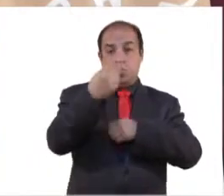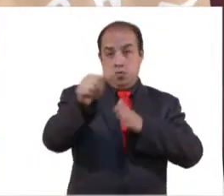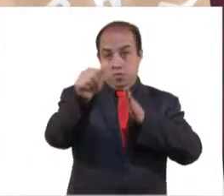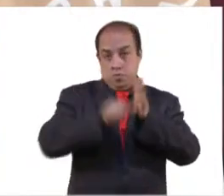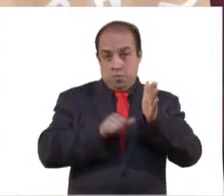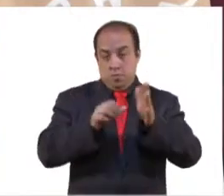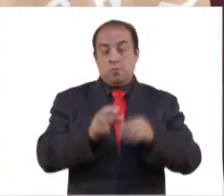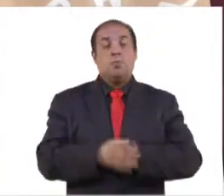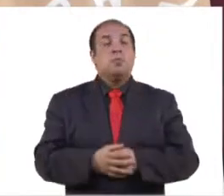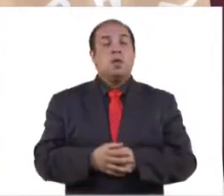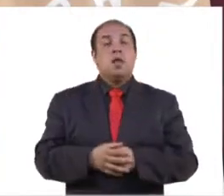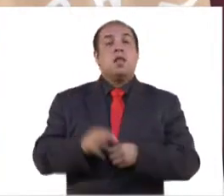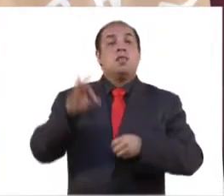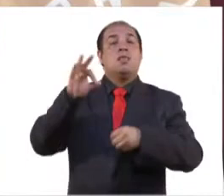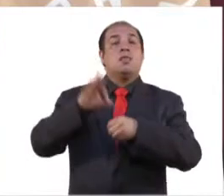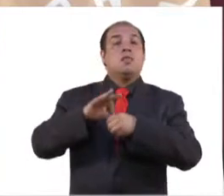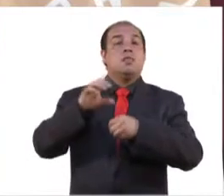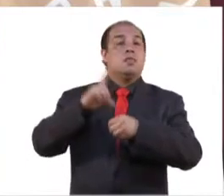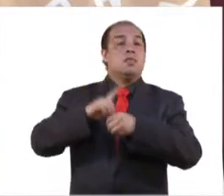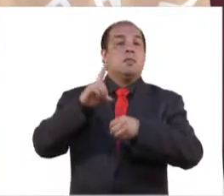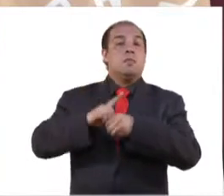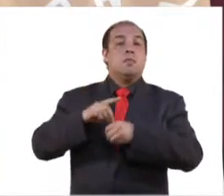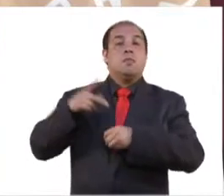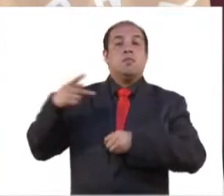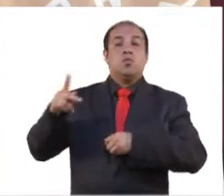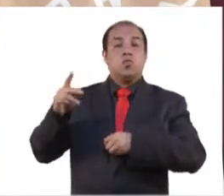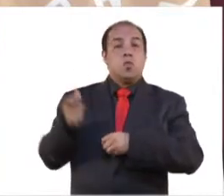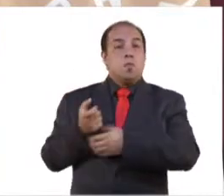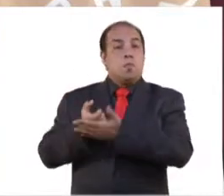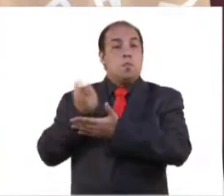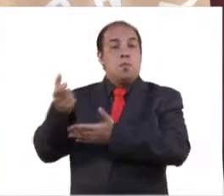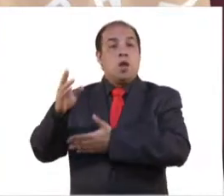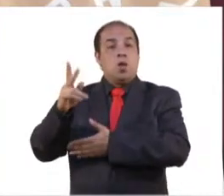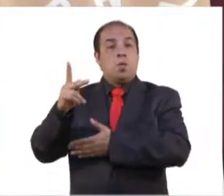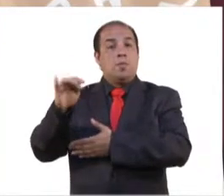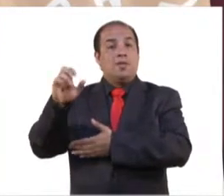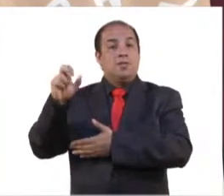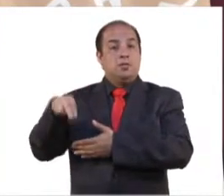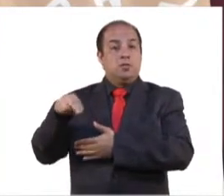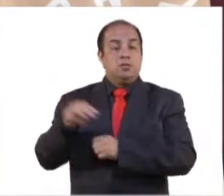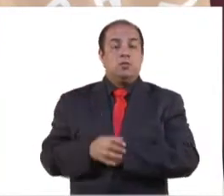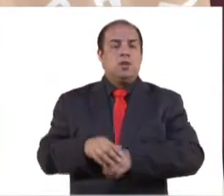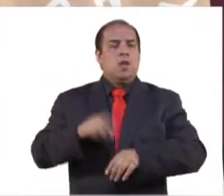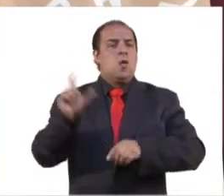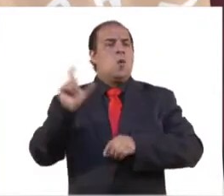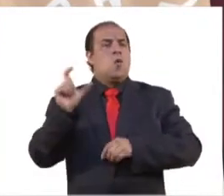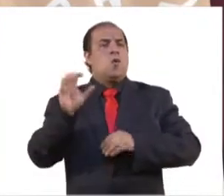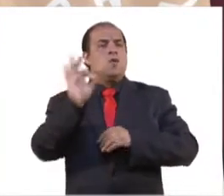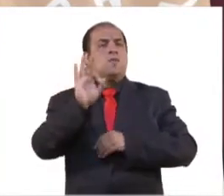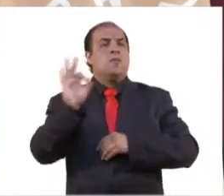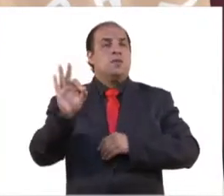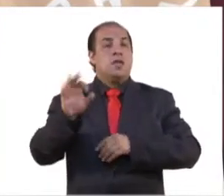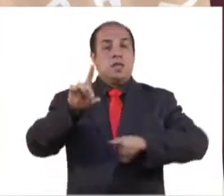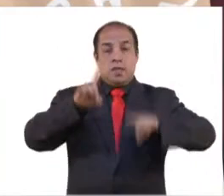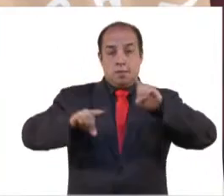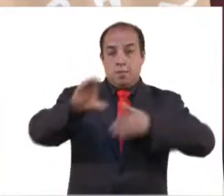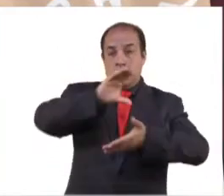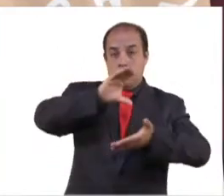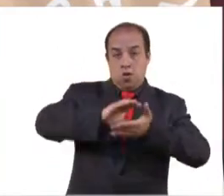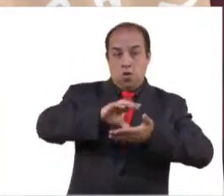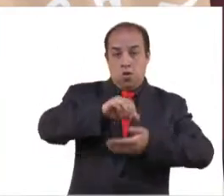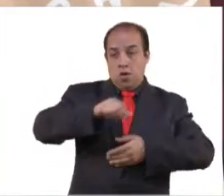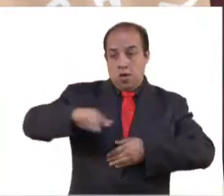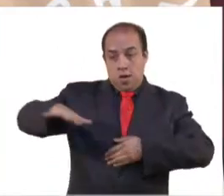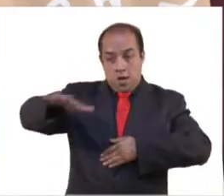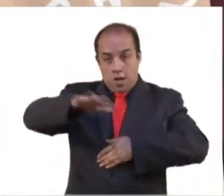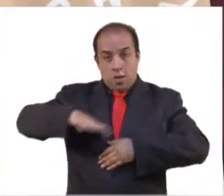se les estaría depositando su pensión. ¿De qué depende cuándo les toca? De acuerdo a la colonia donde viven.